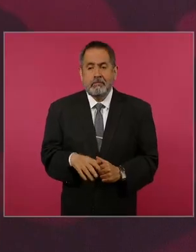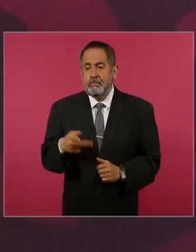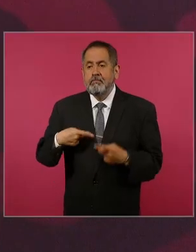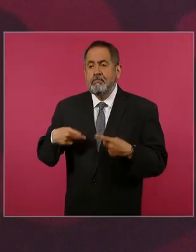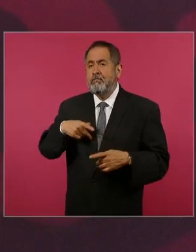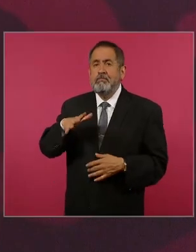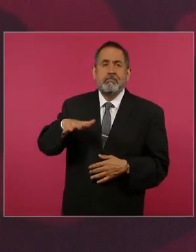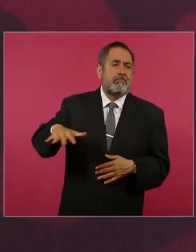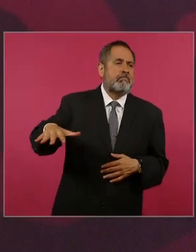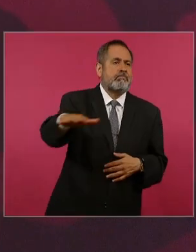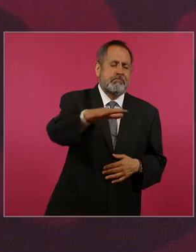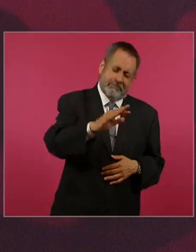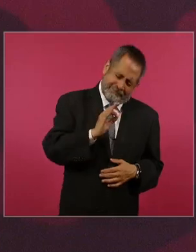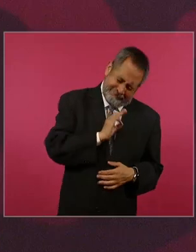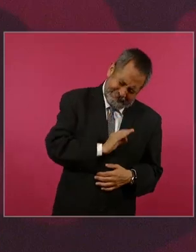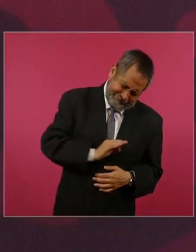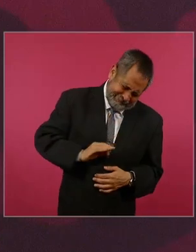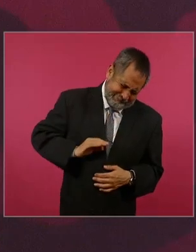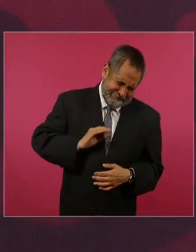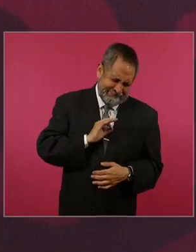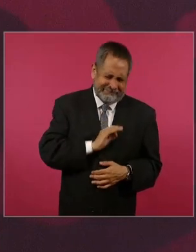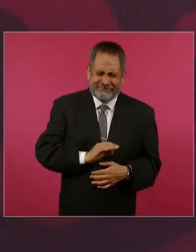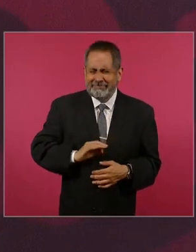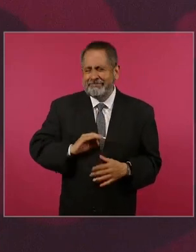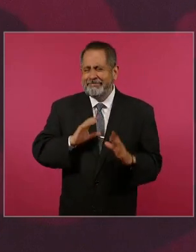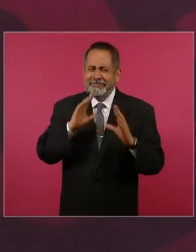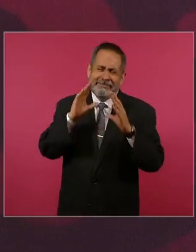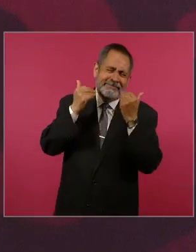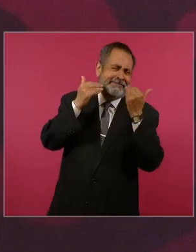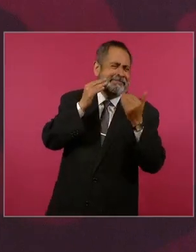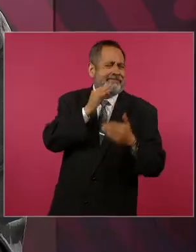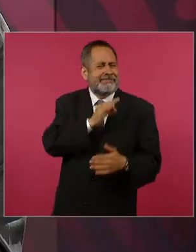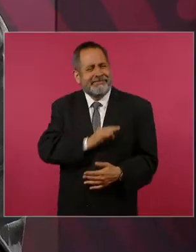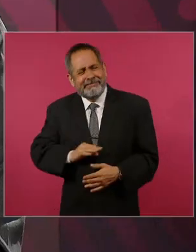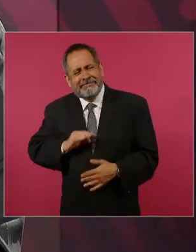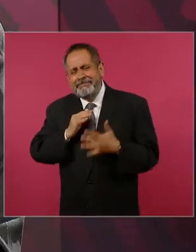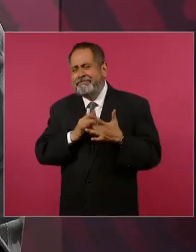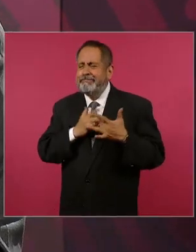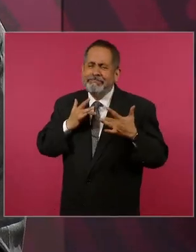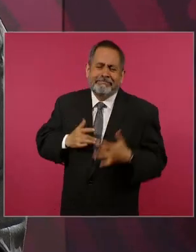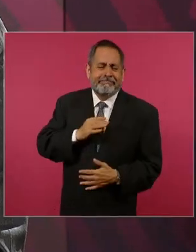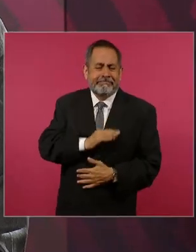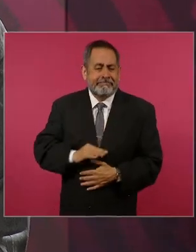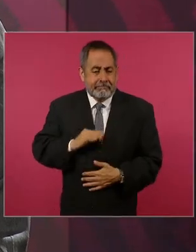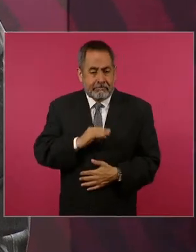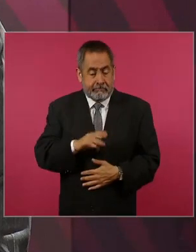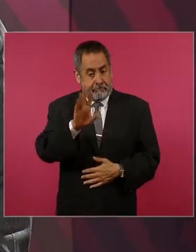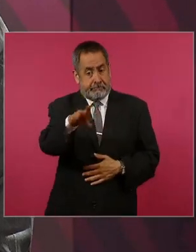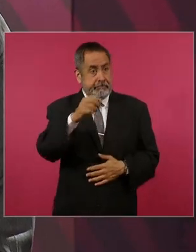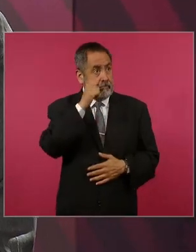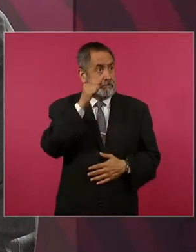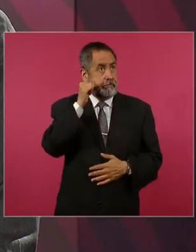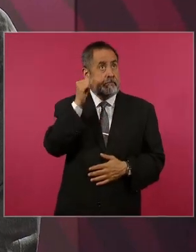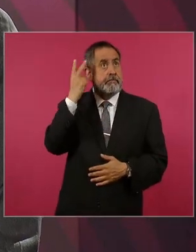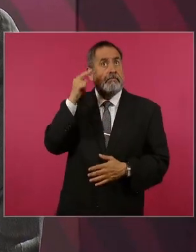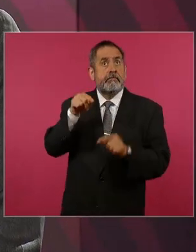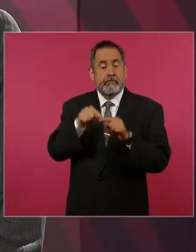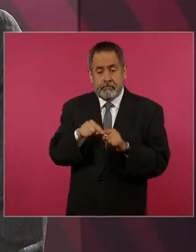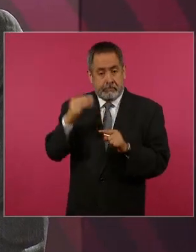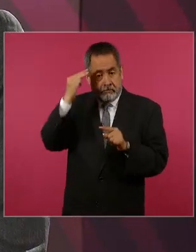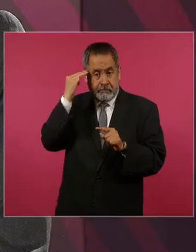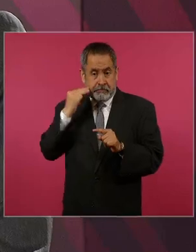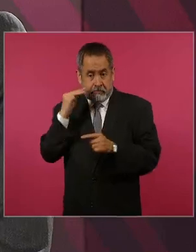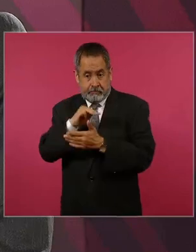feliz, feliz, feliz, feliz. Ayer viajamos de Mérida